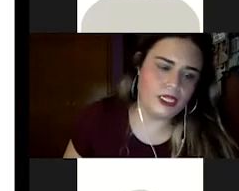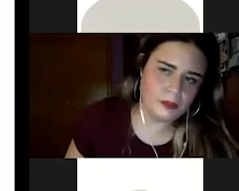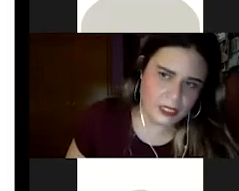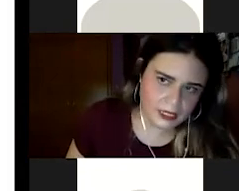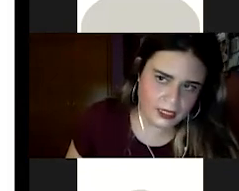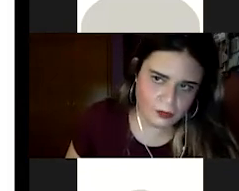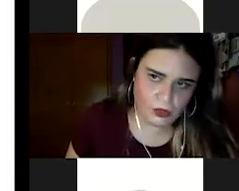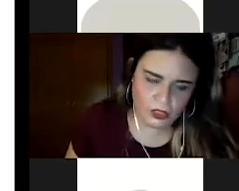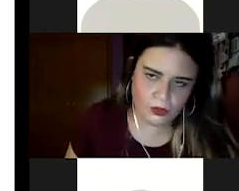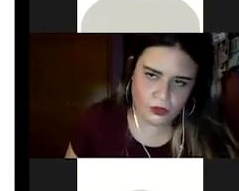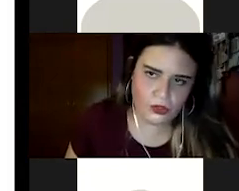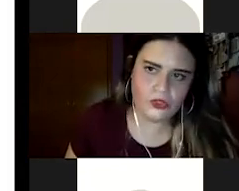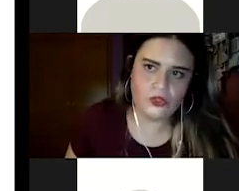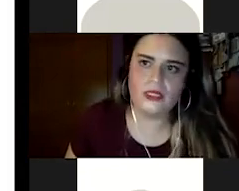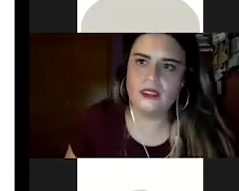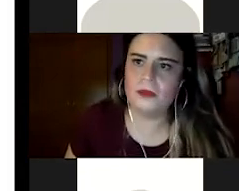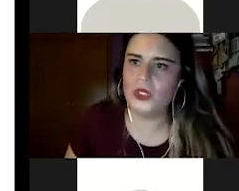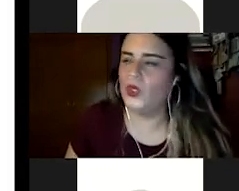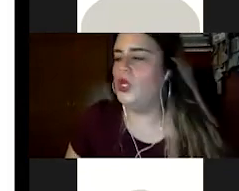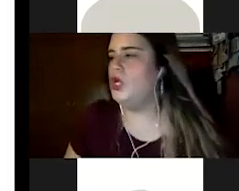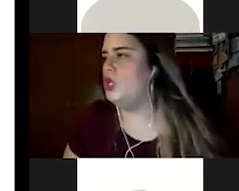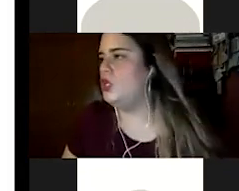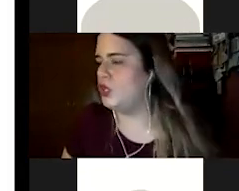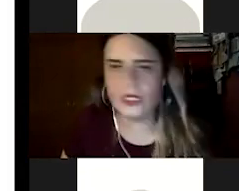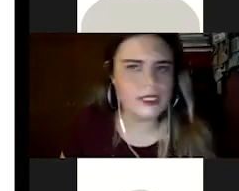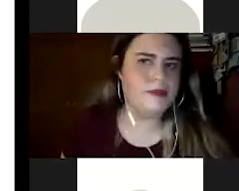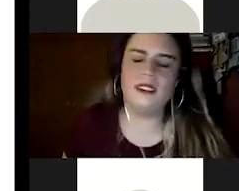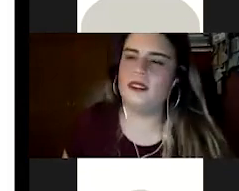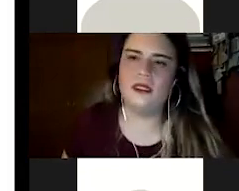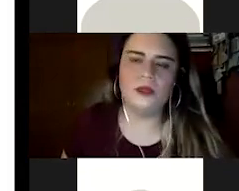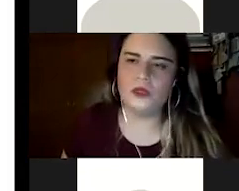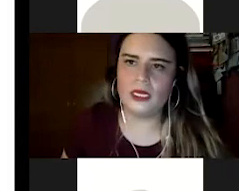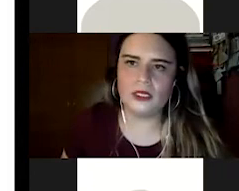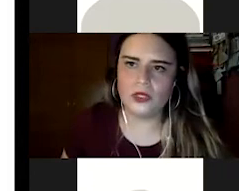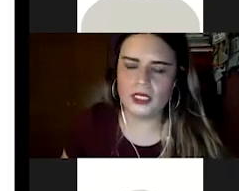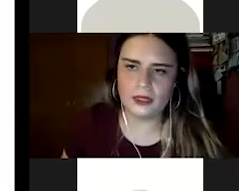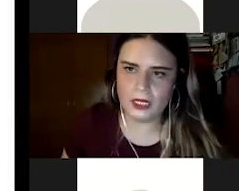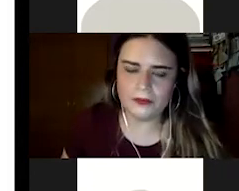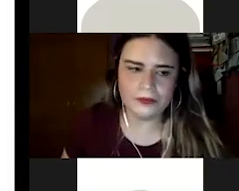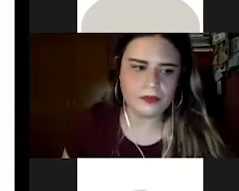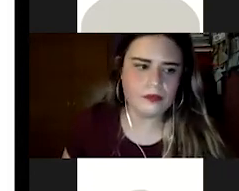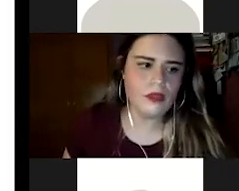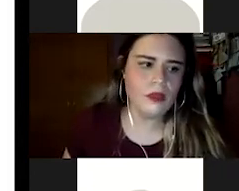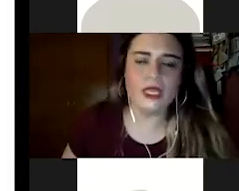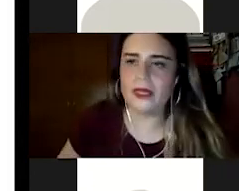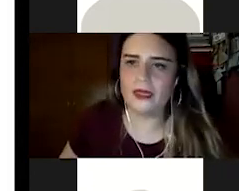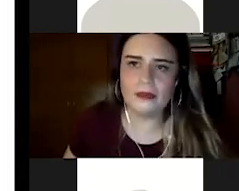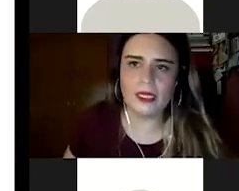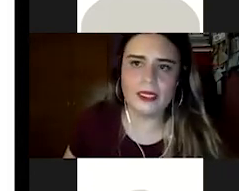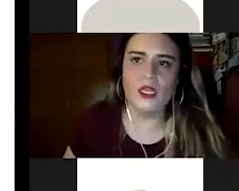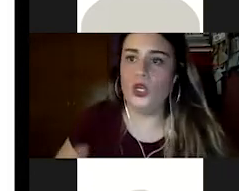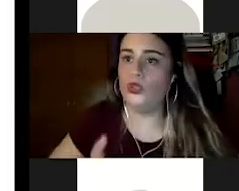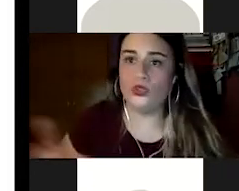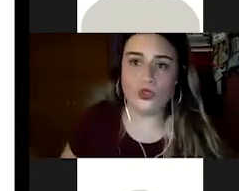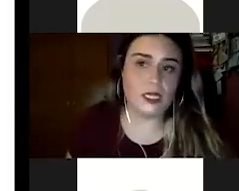Por experiencia les puedo decir, por supuesto, que este espacio no es representativo de toda la sociedad civil, porque